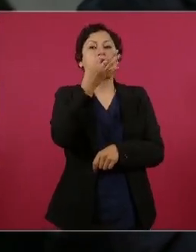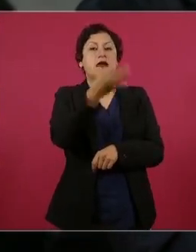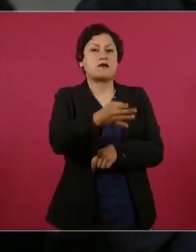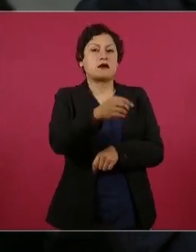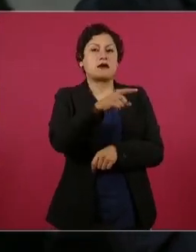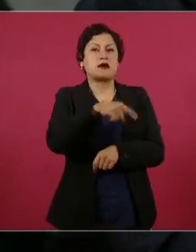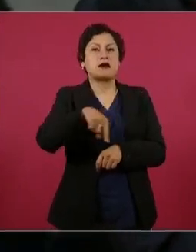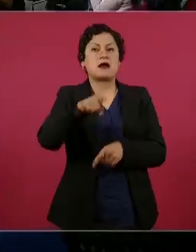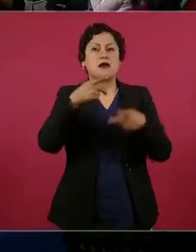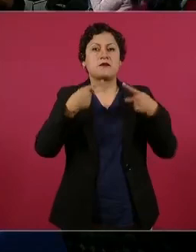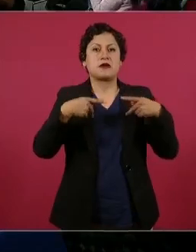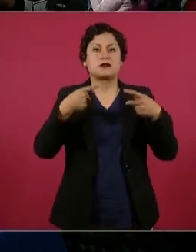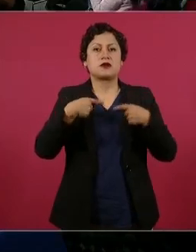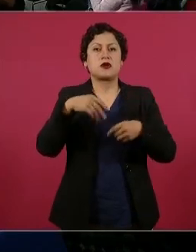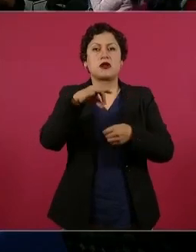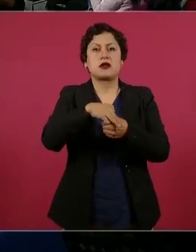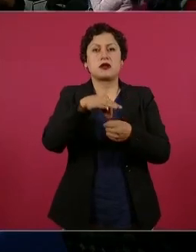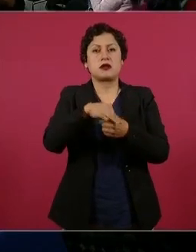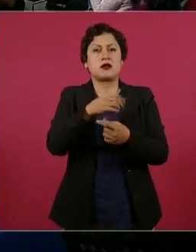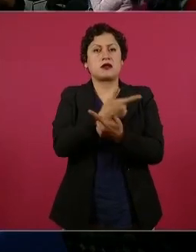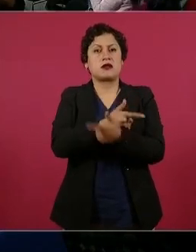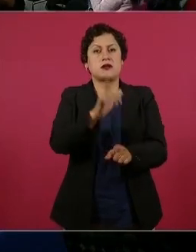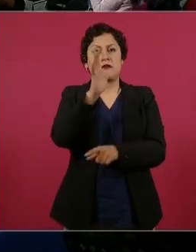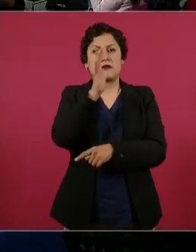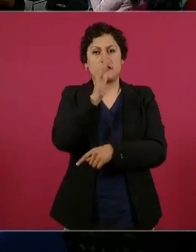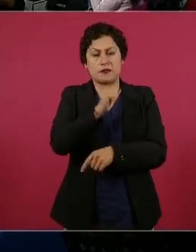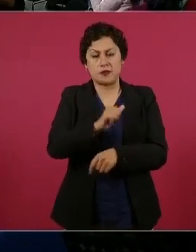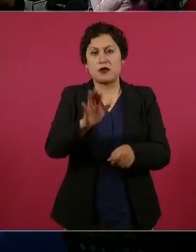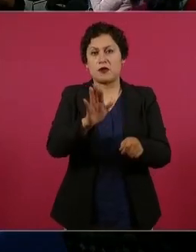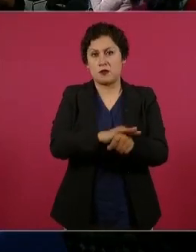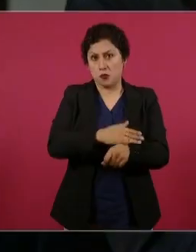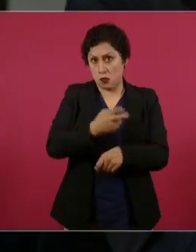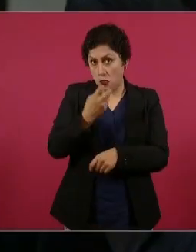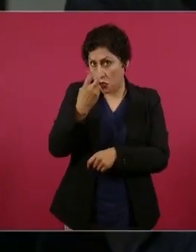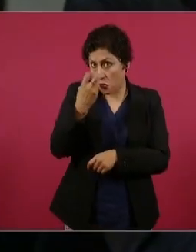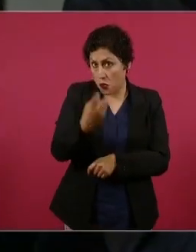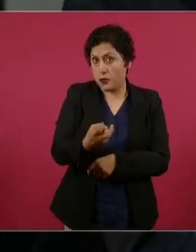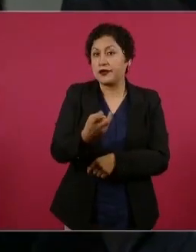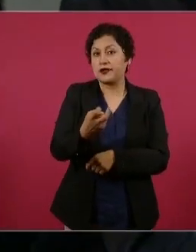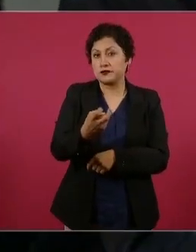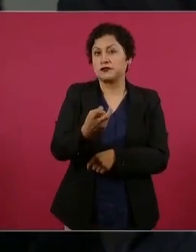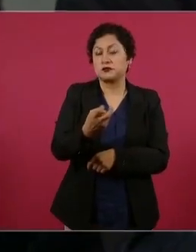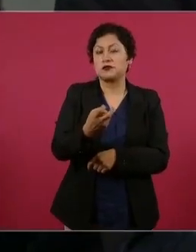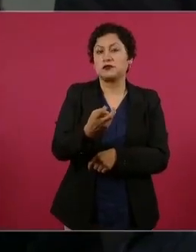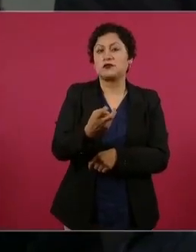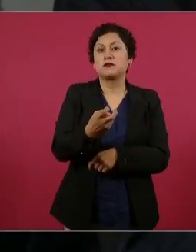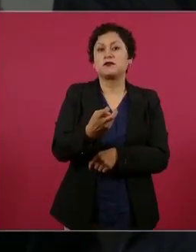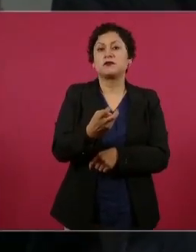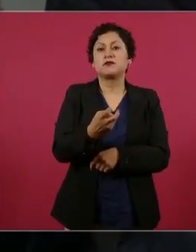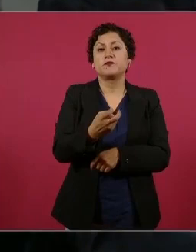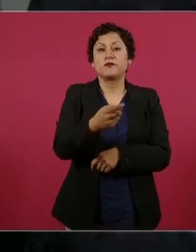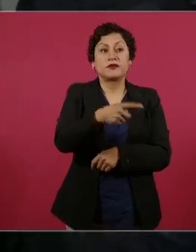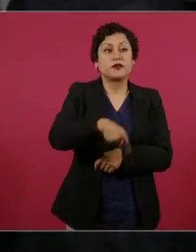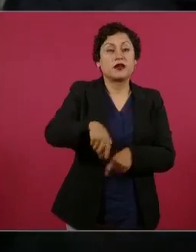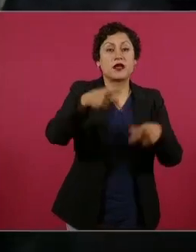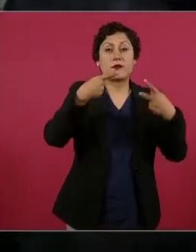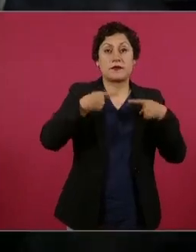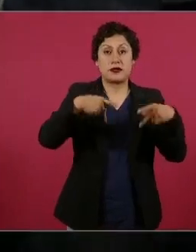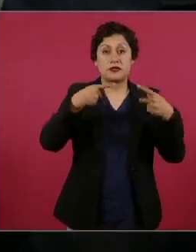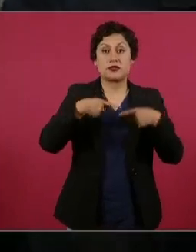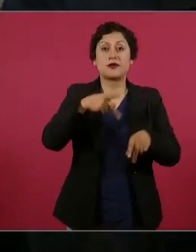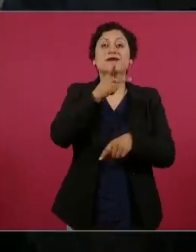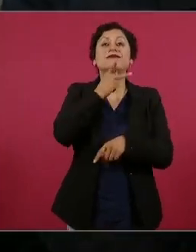trabajadores. Sí. Que por eso es que dicen los trabajadores que están imponiendo